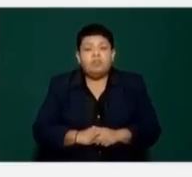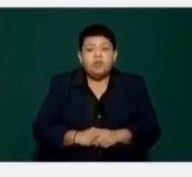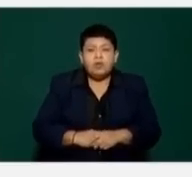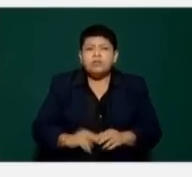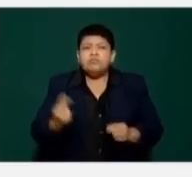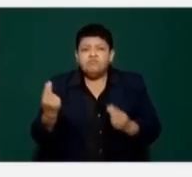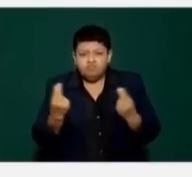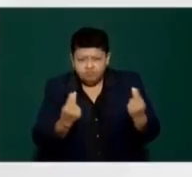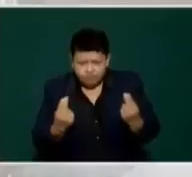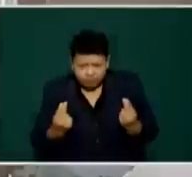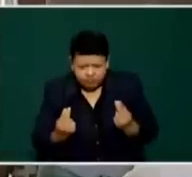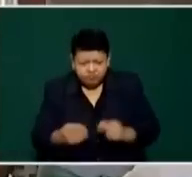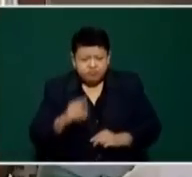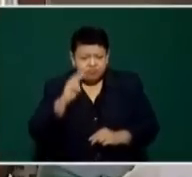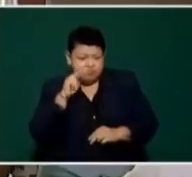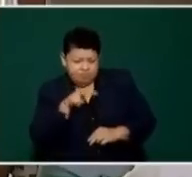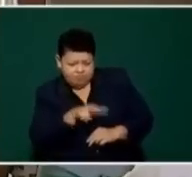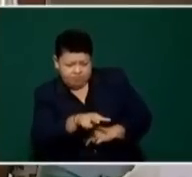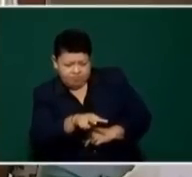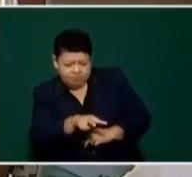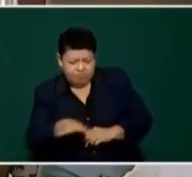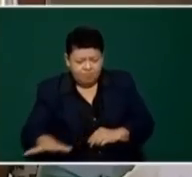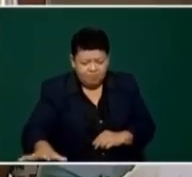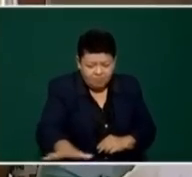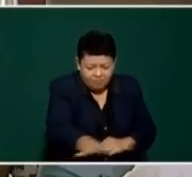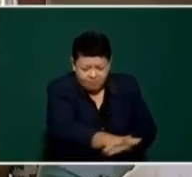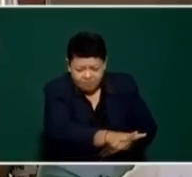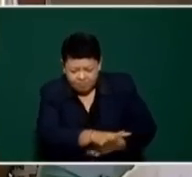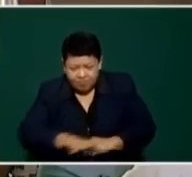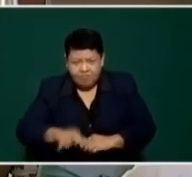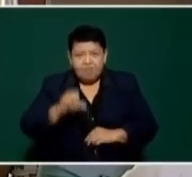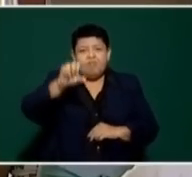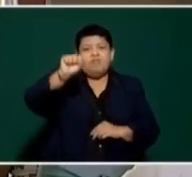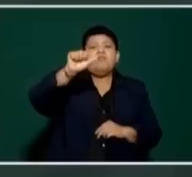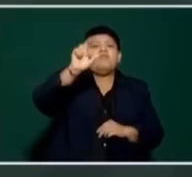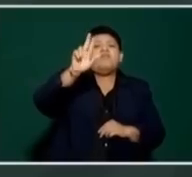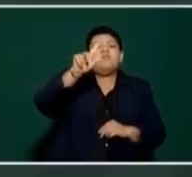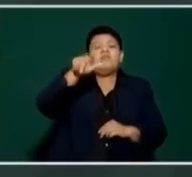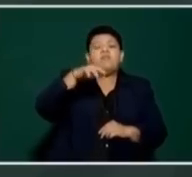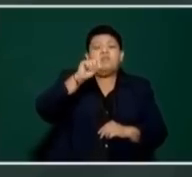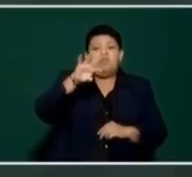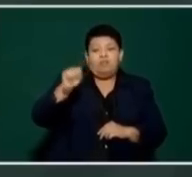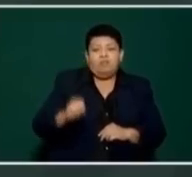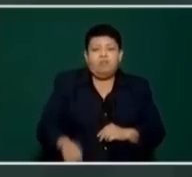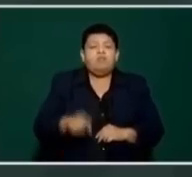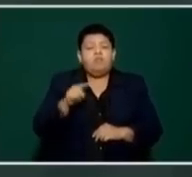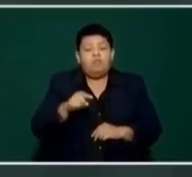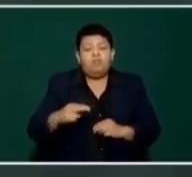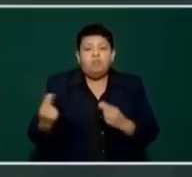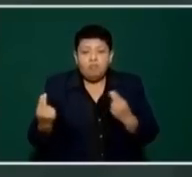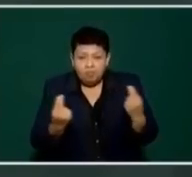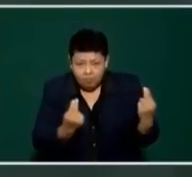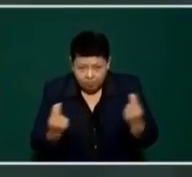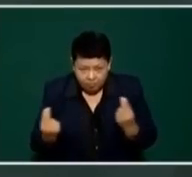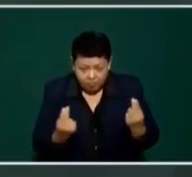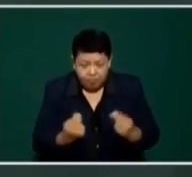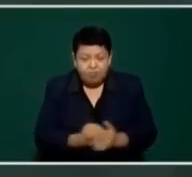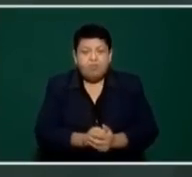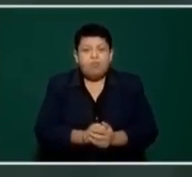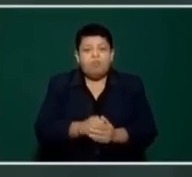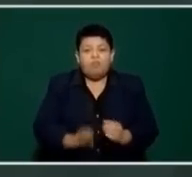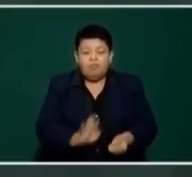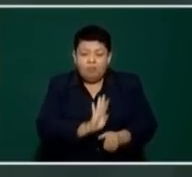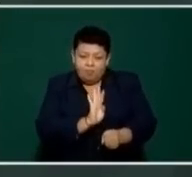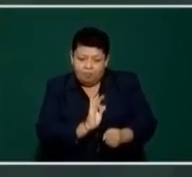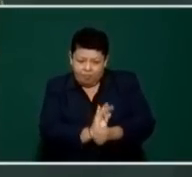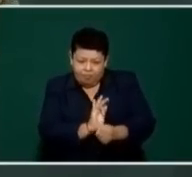sirven para detectar la mancha del sargazo que se viene hacia las costas. Eso nos puede servir como una cuestión de